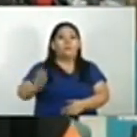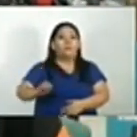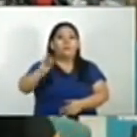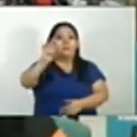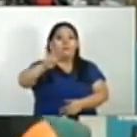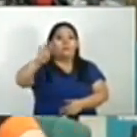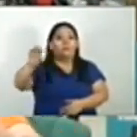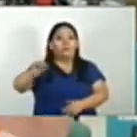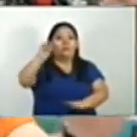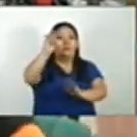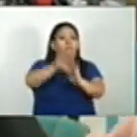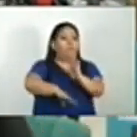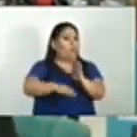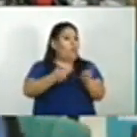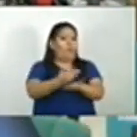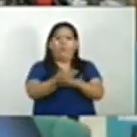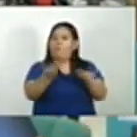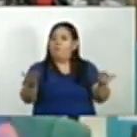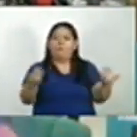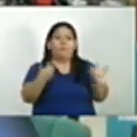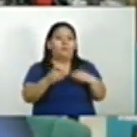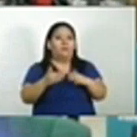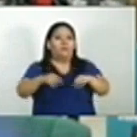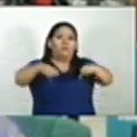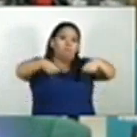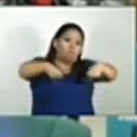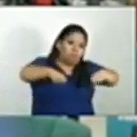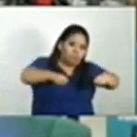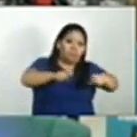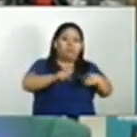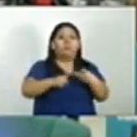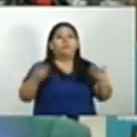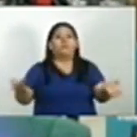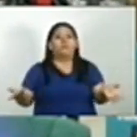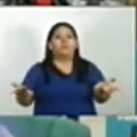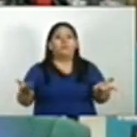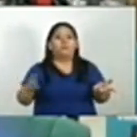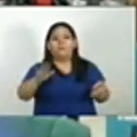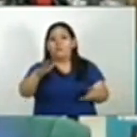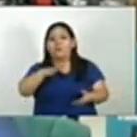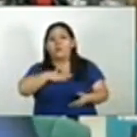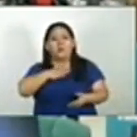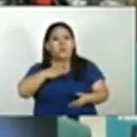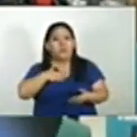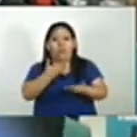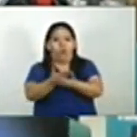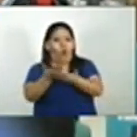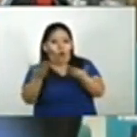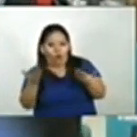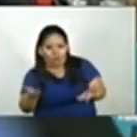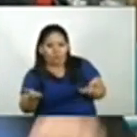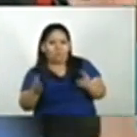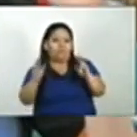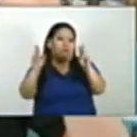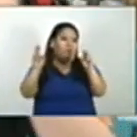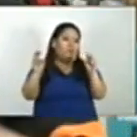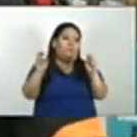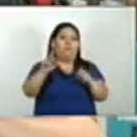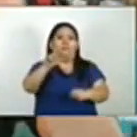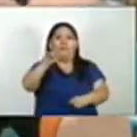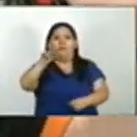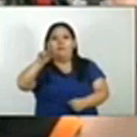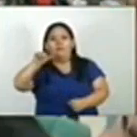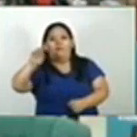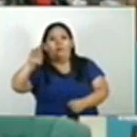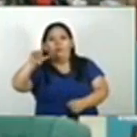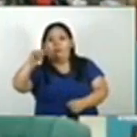descuento en todos nuestros productos, así como motos, todo lo que es línea blanca, todo lo que es muebles,